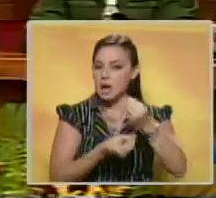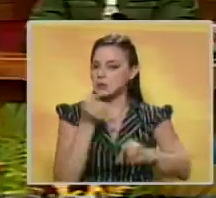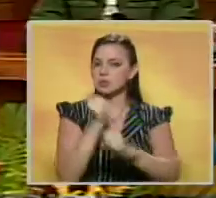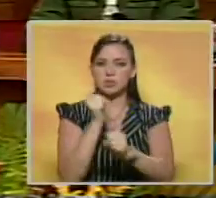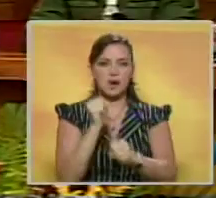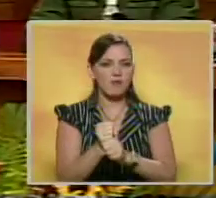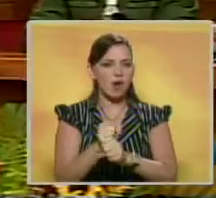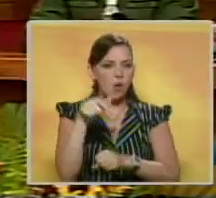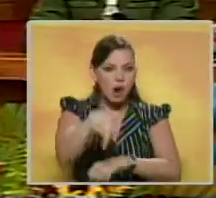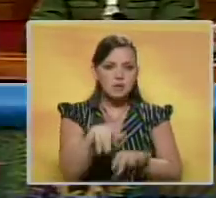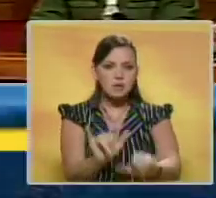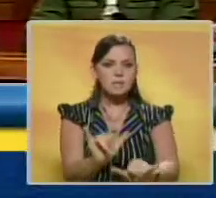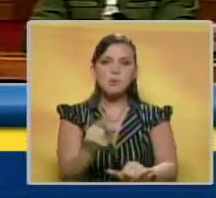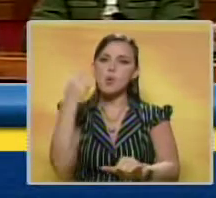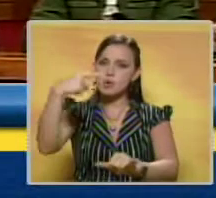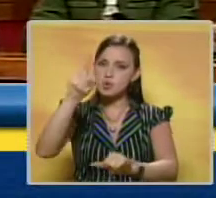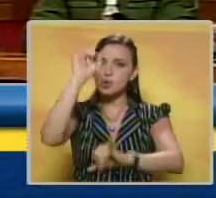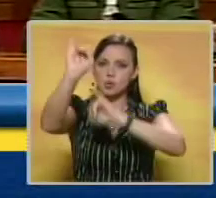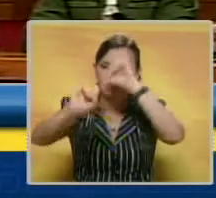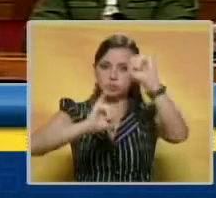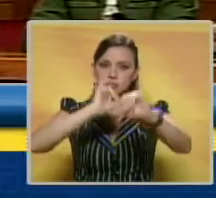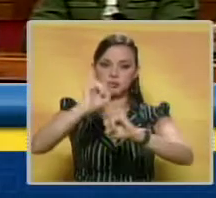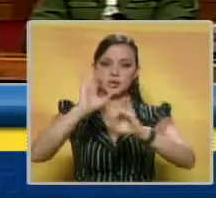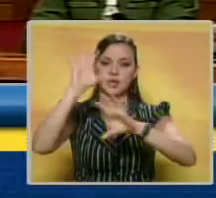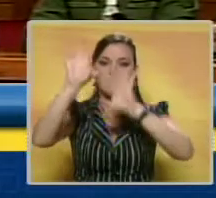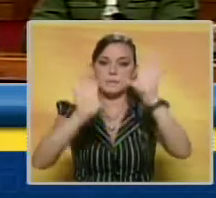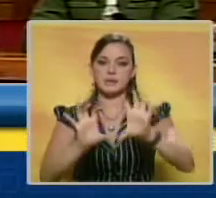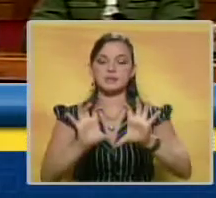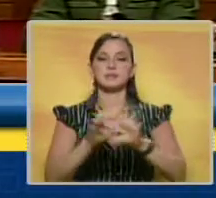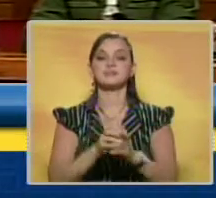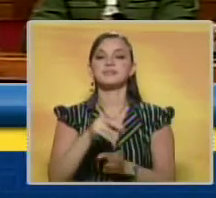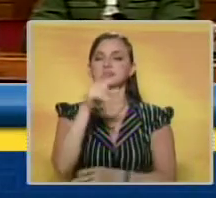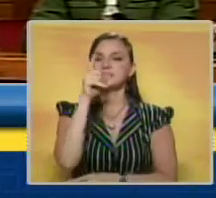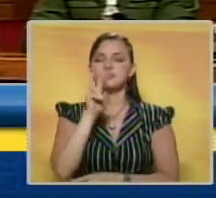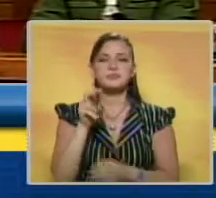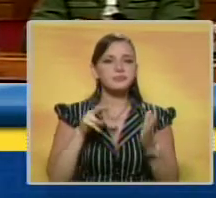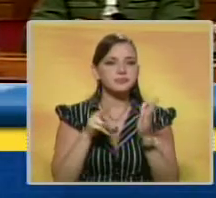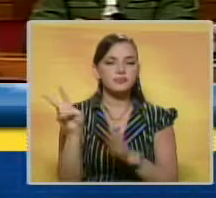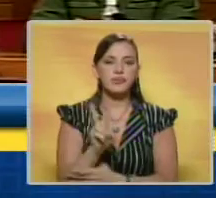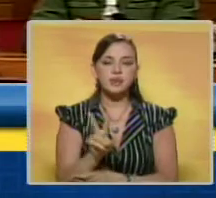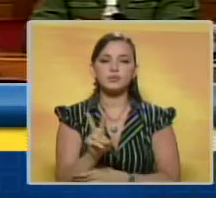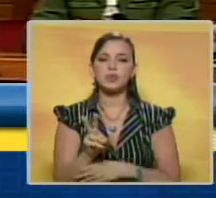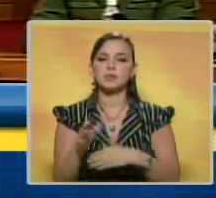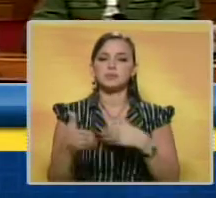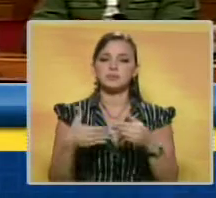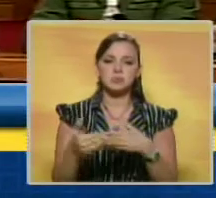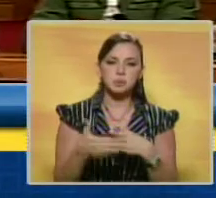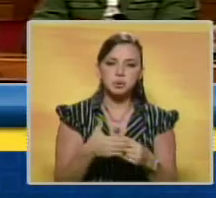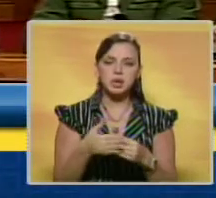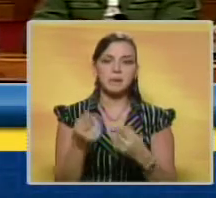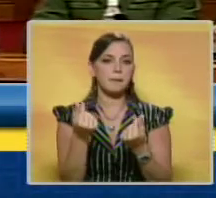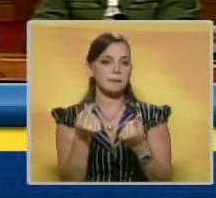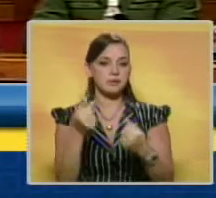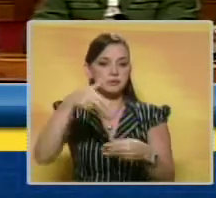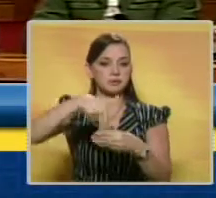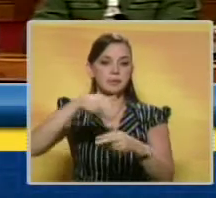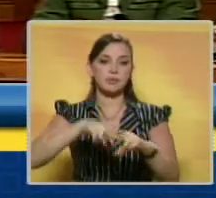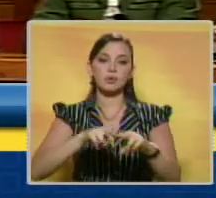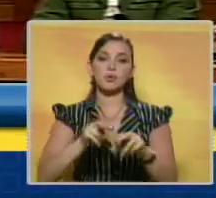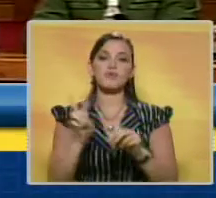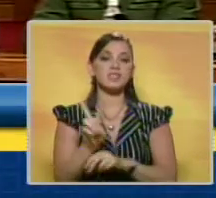internacionales. Venezuela seguirá el año 2015, a pesar de los precios petroleros, bueno, seguirá